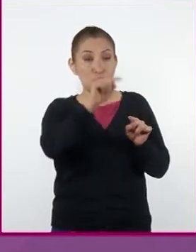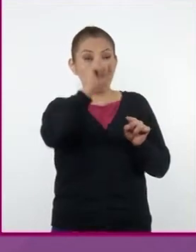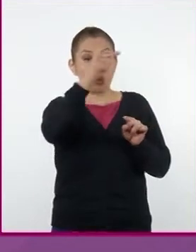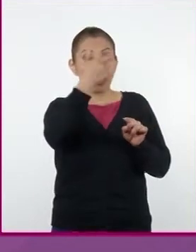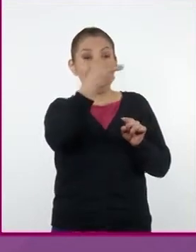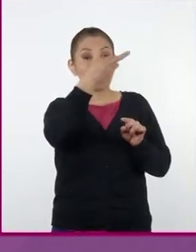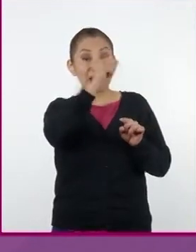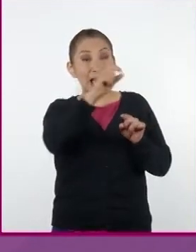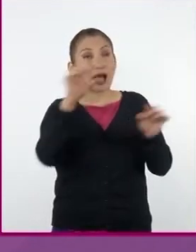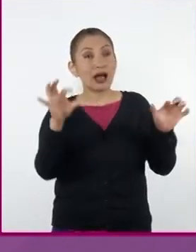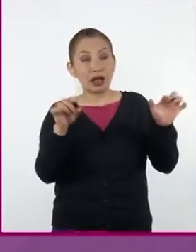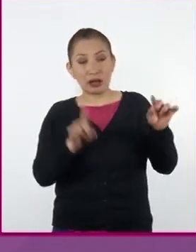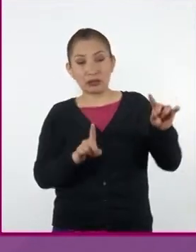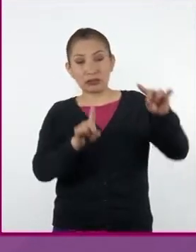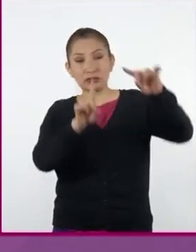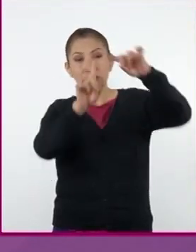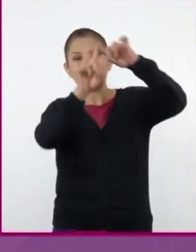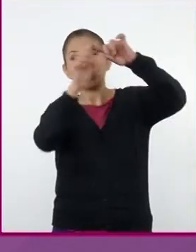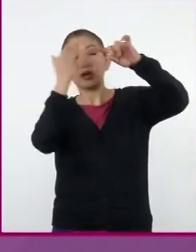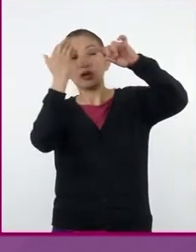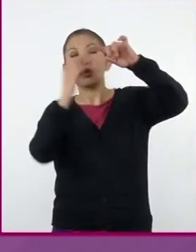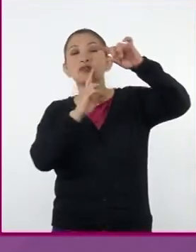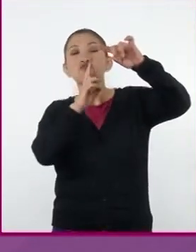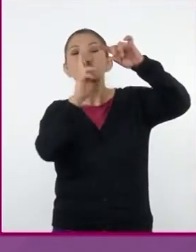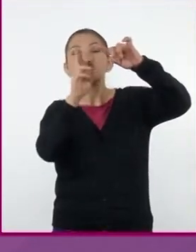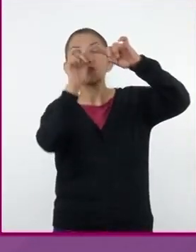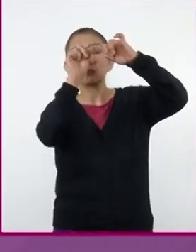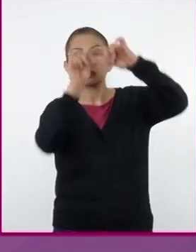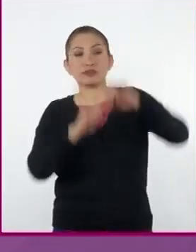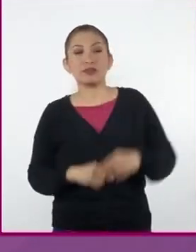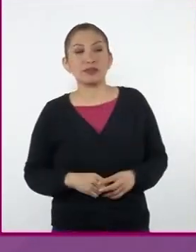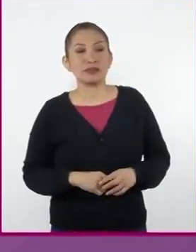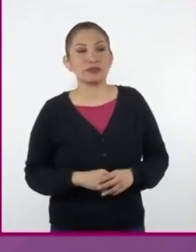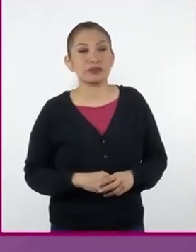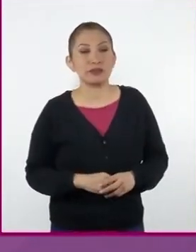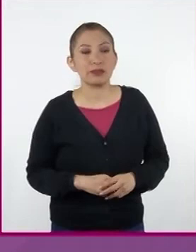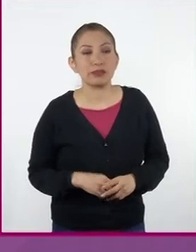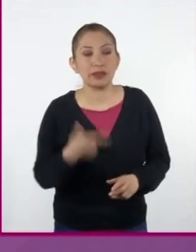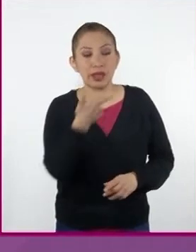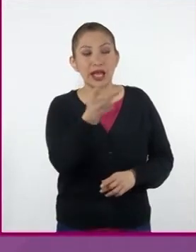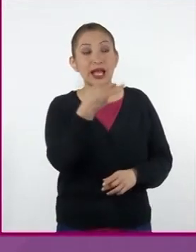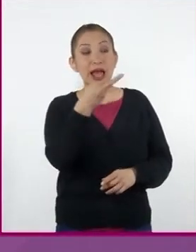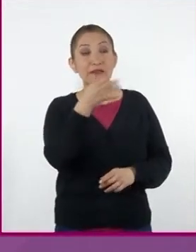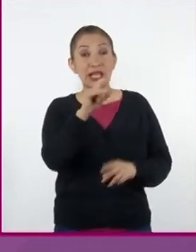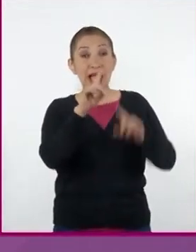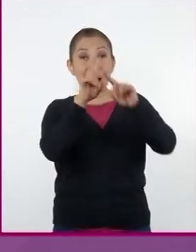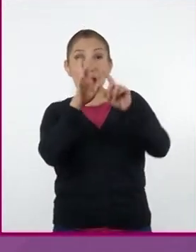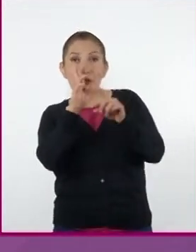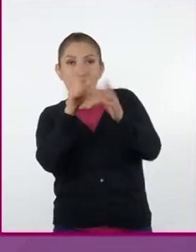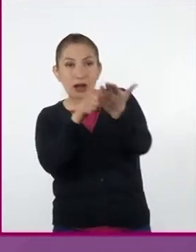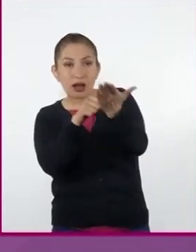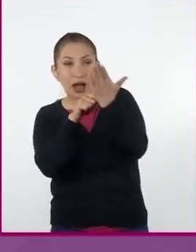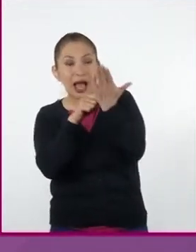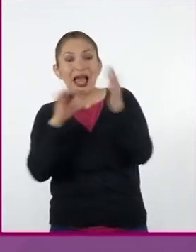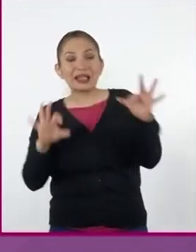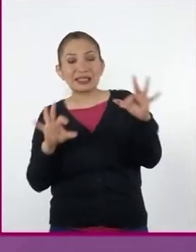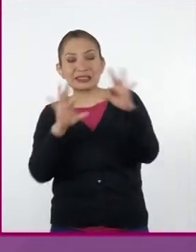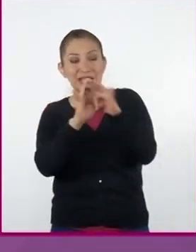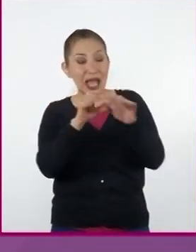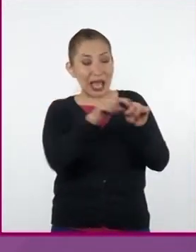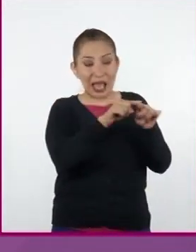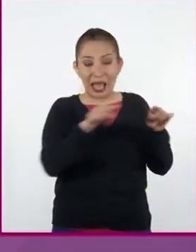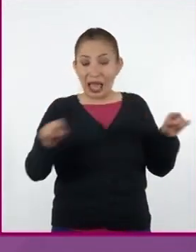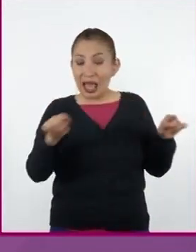al final se unirán para conocer la resultante. La gráfica obtenida representa la relación de la